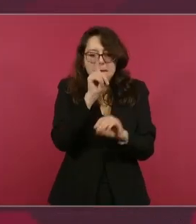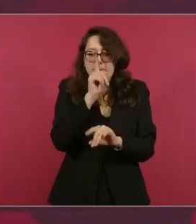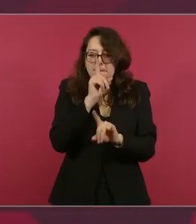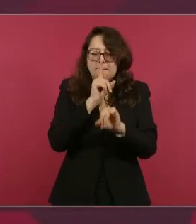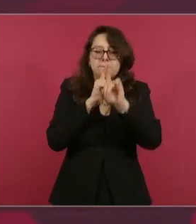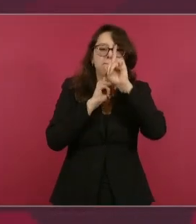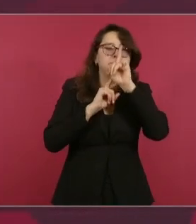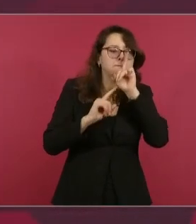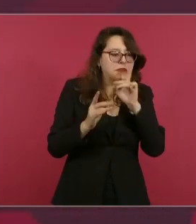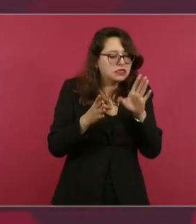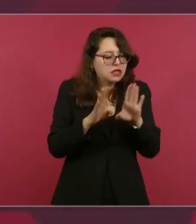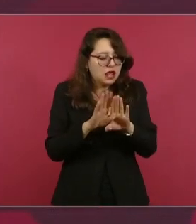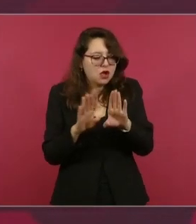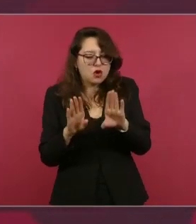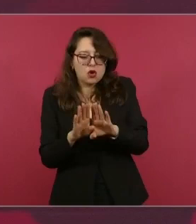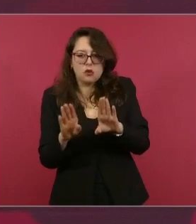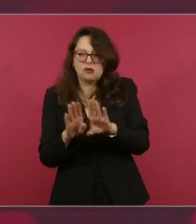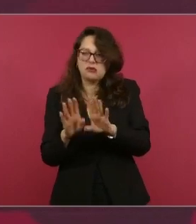de